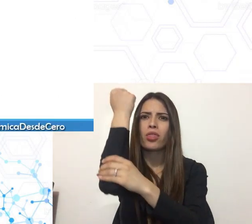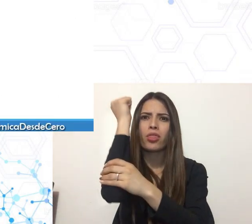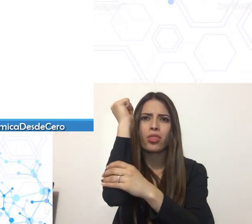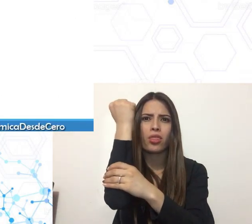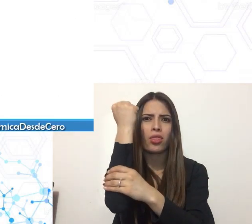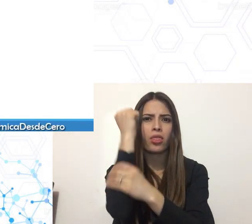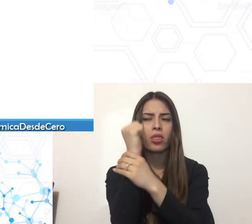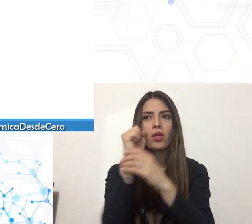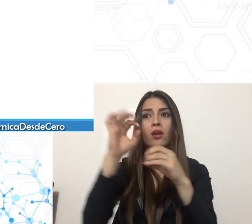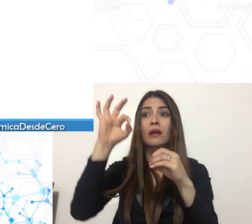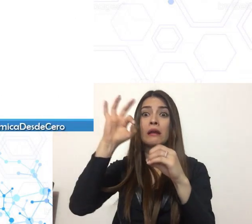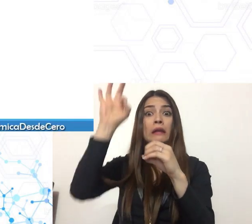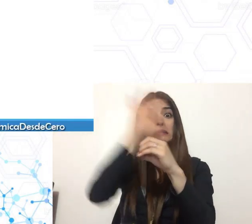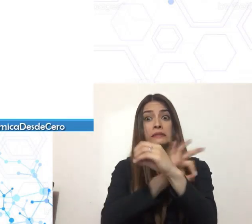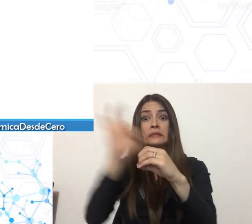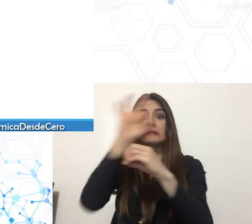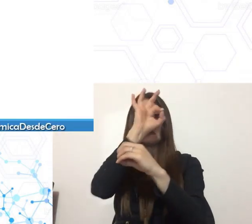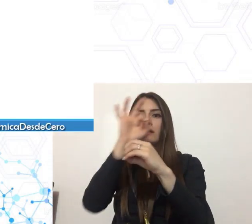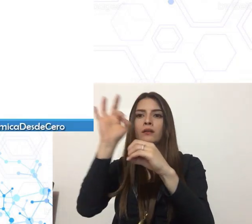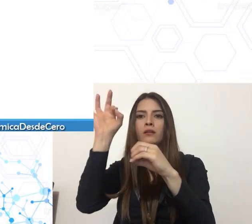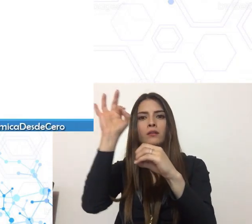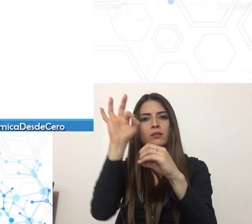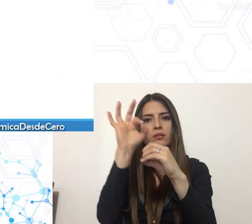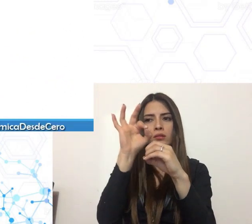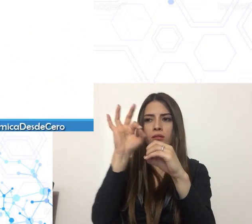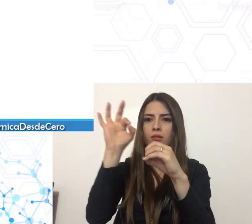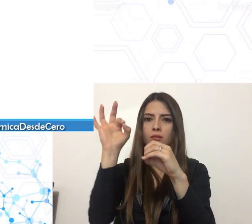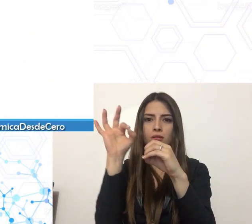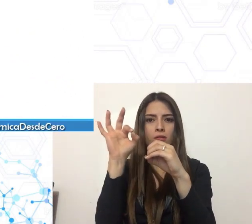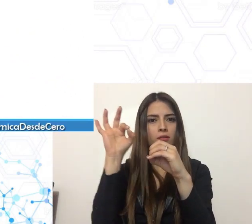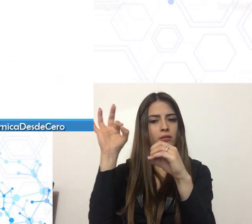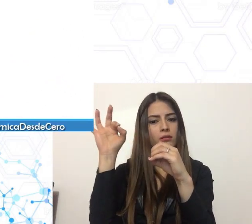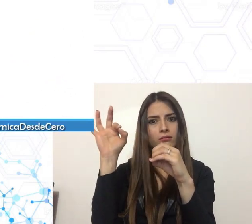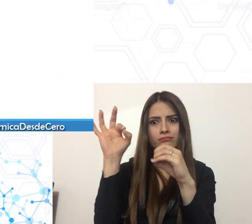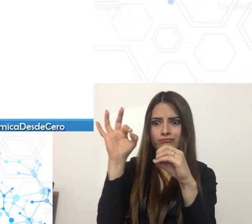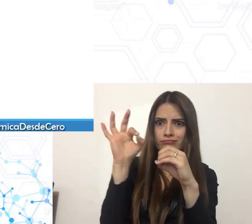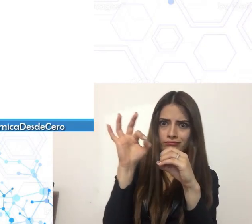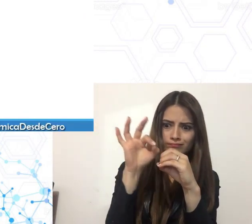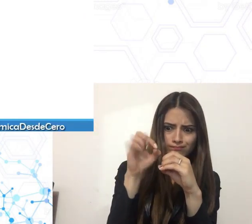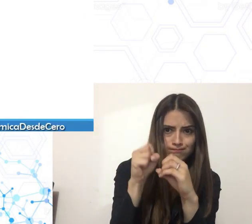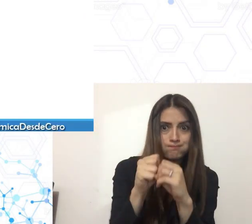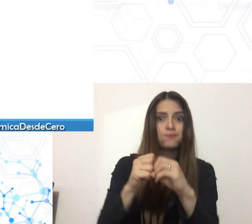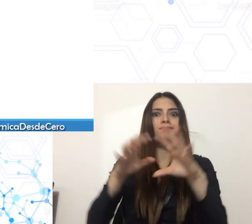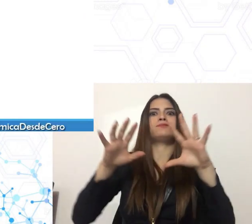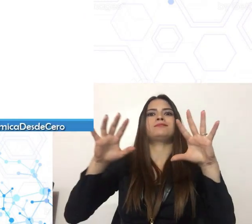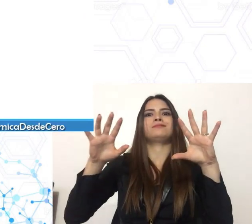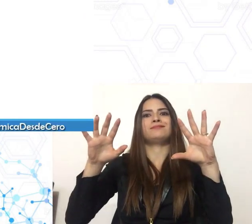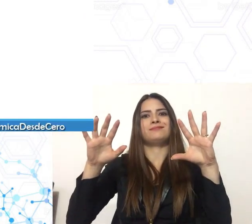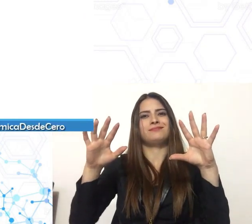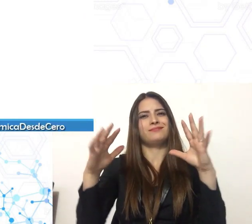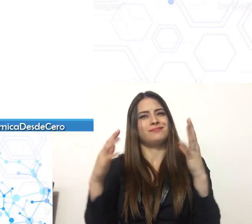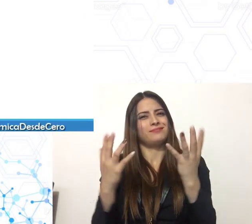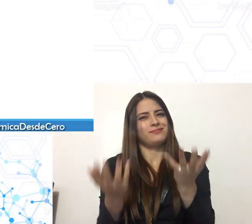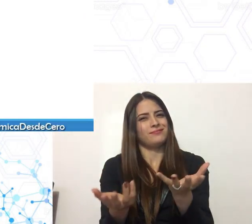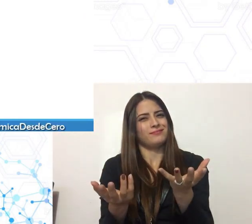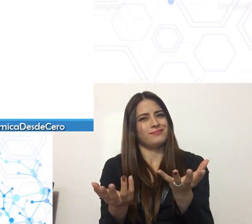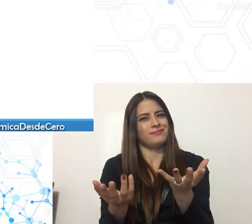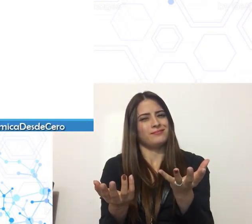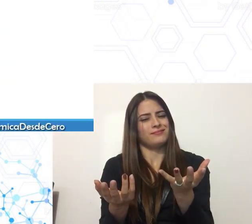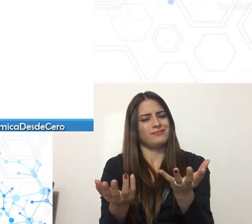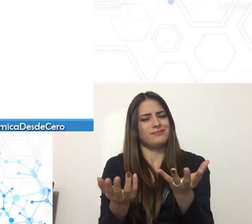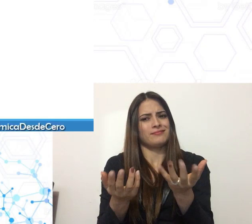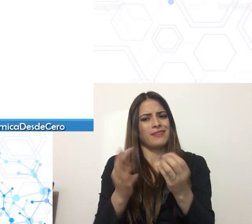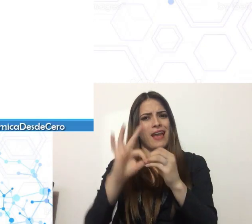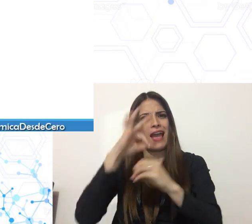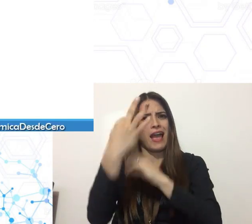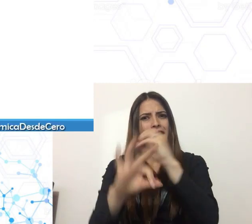así, entonces lo que podría ocurrir es que si el núcleo era positivo y los electrones eran